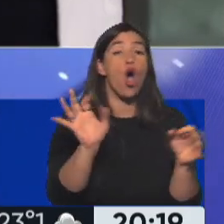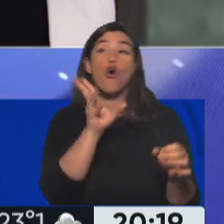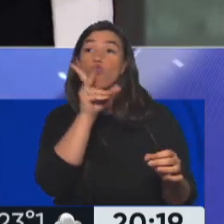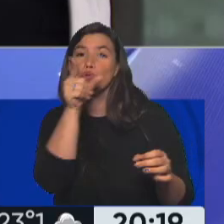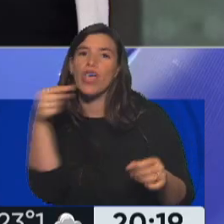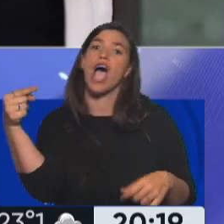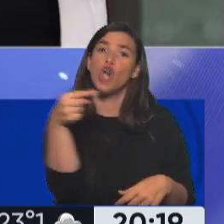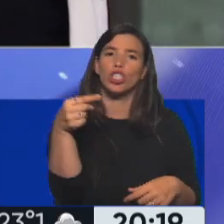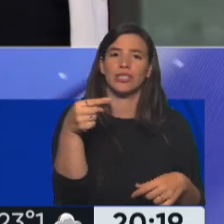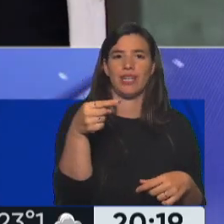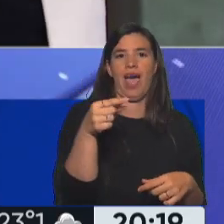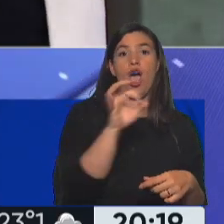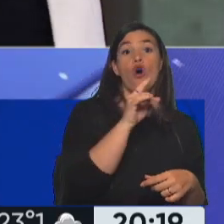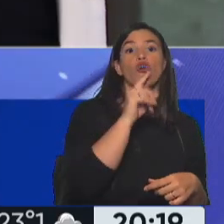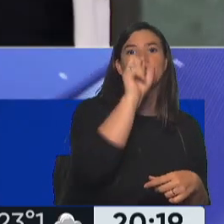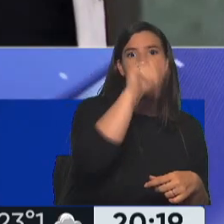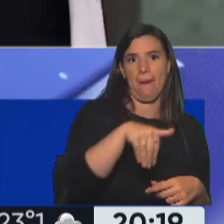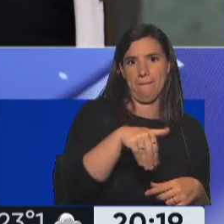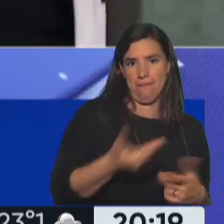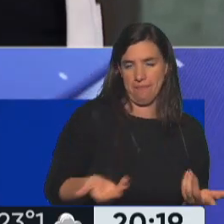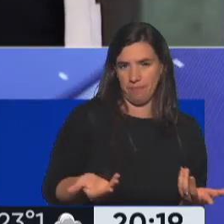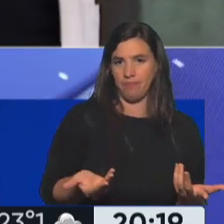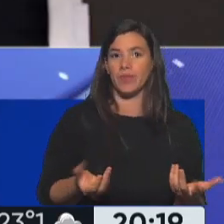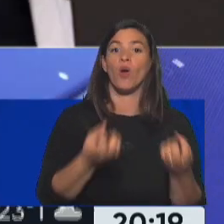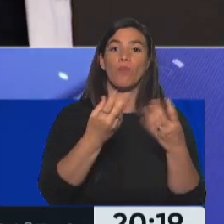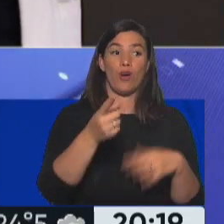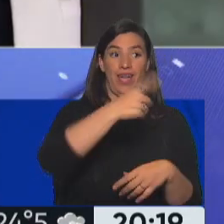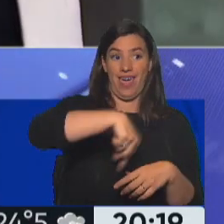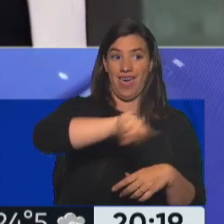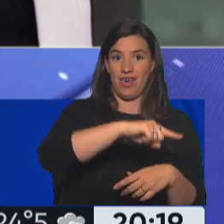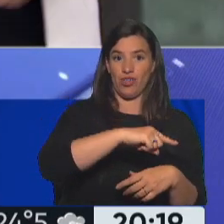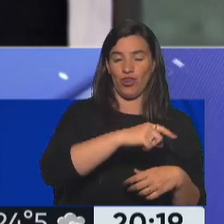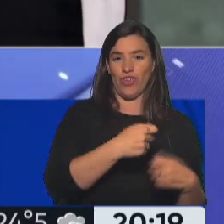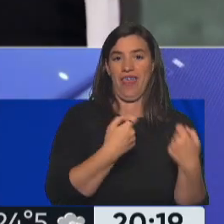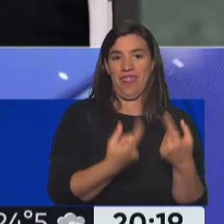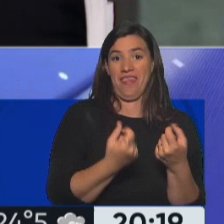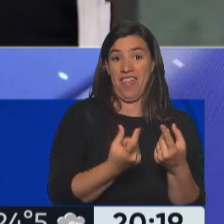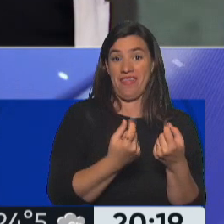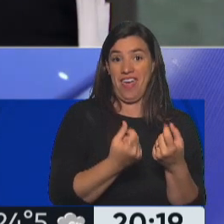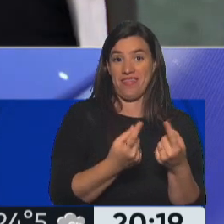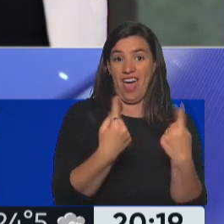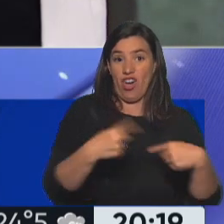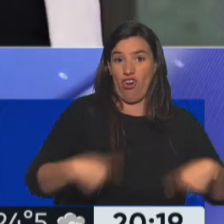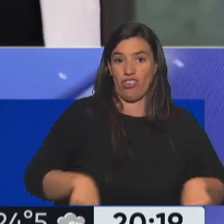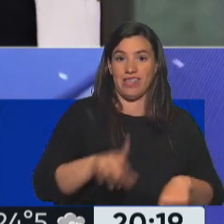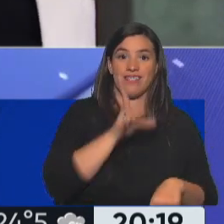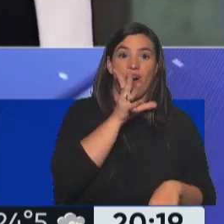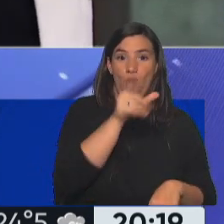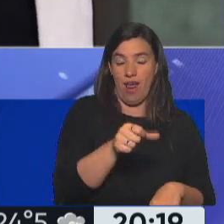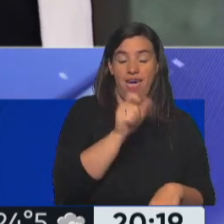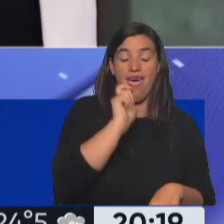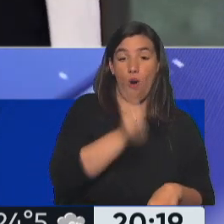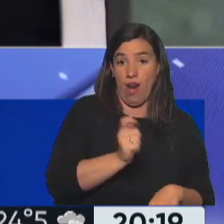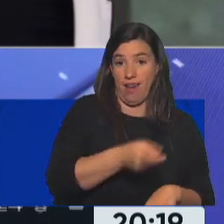por el hecho de que los miembros de esta alianza envían armas a Ucrania. ¿Qué generó todo esto? Que la